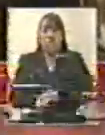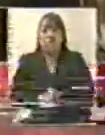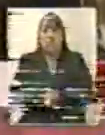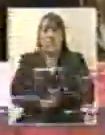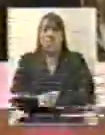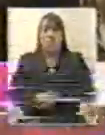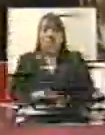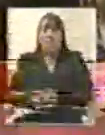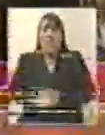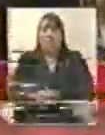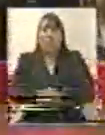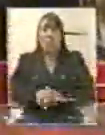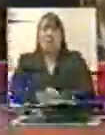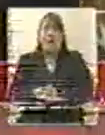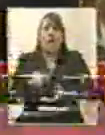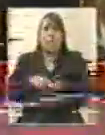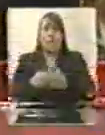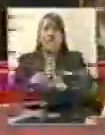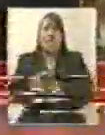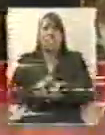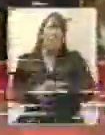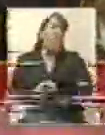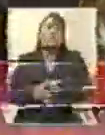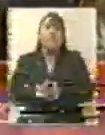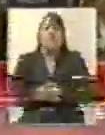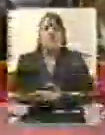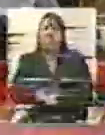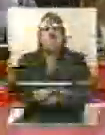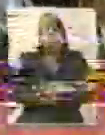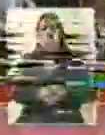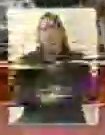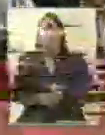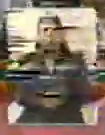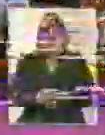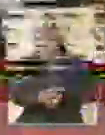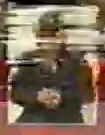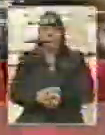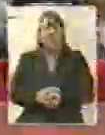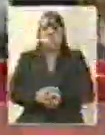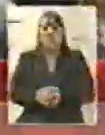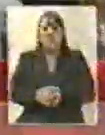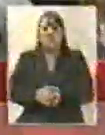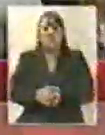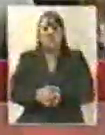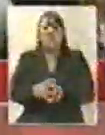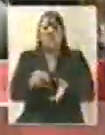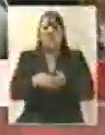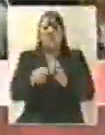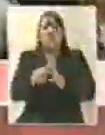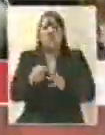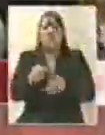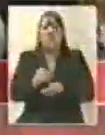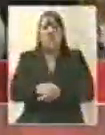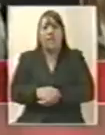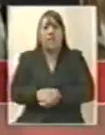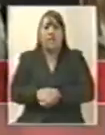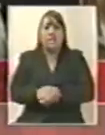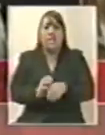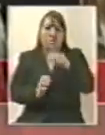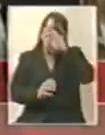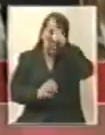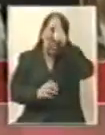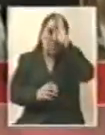voto, digamos, más individual. De esa manera, esas confrontaciones, conflictos al interior de los partidos que eran